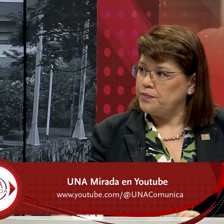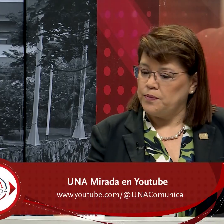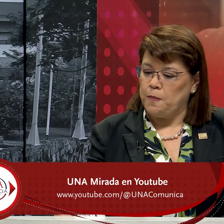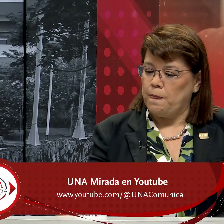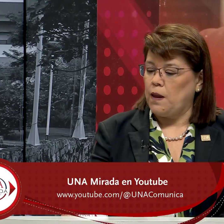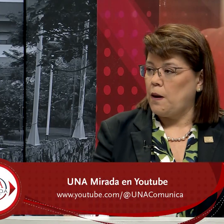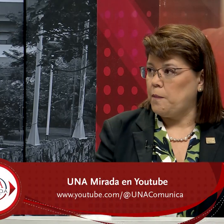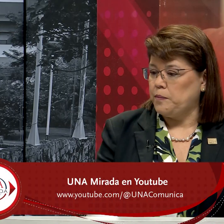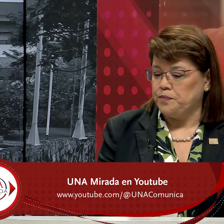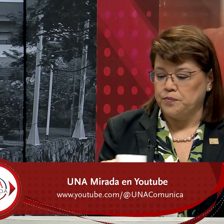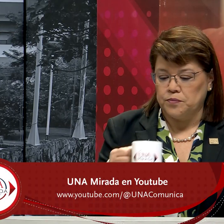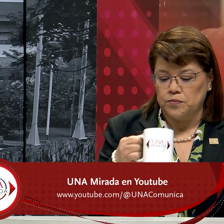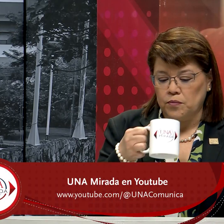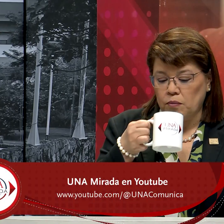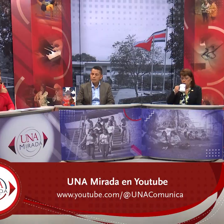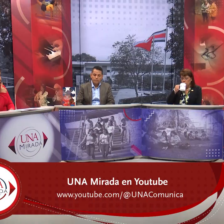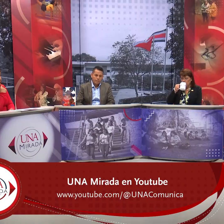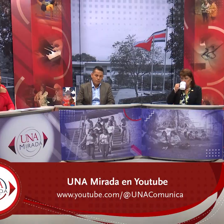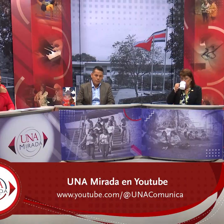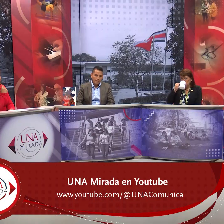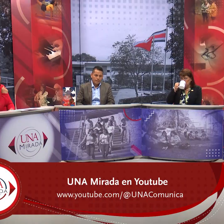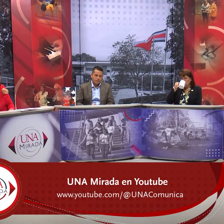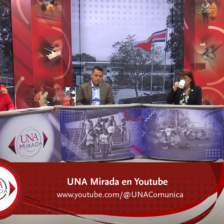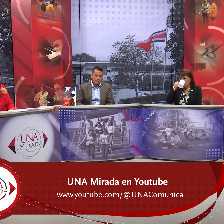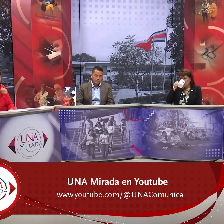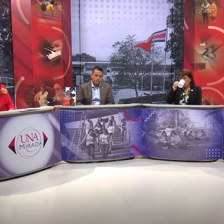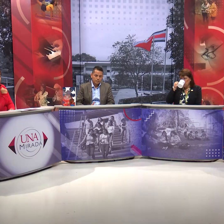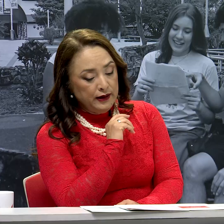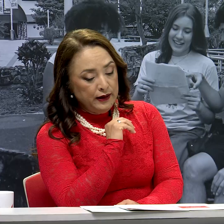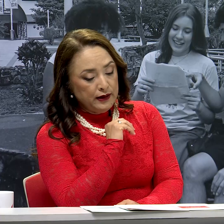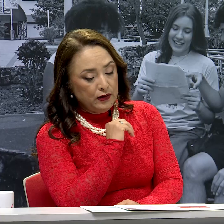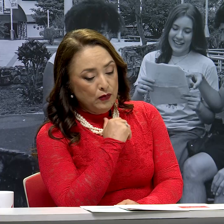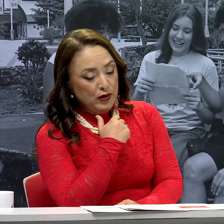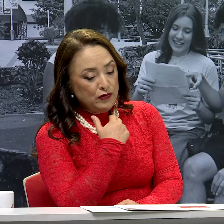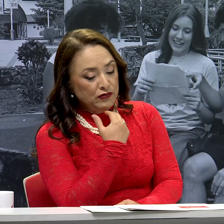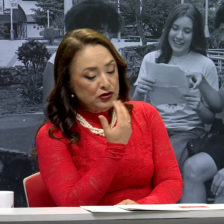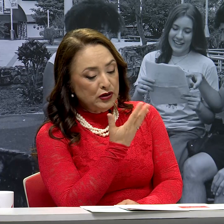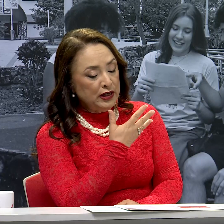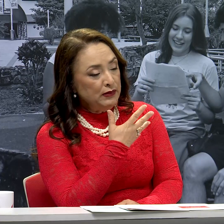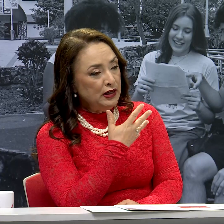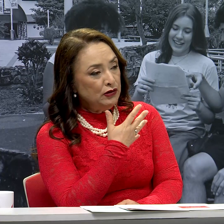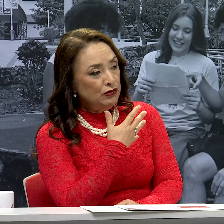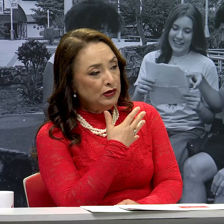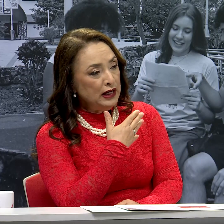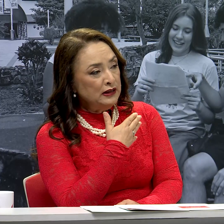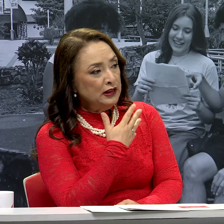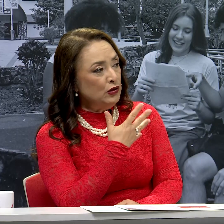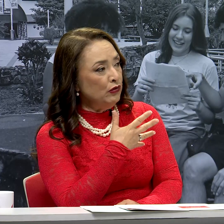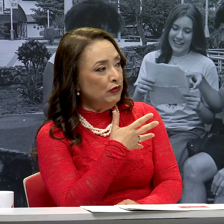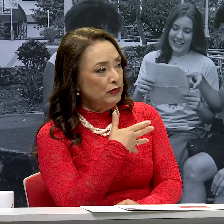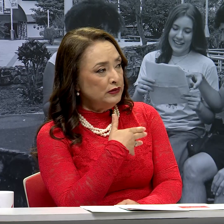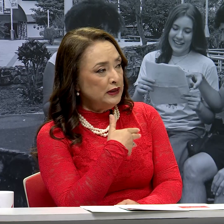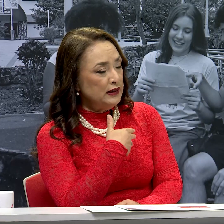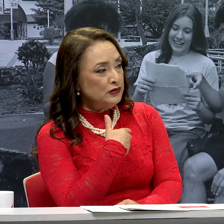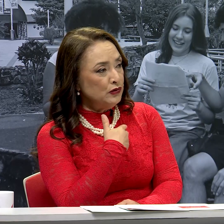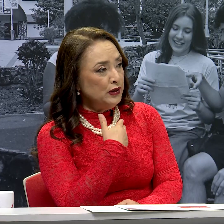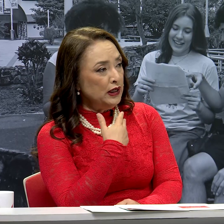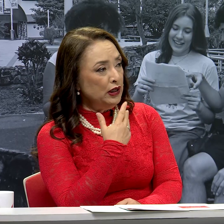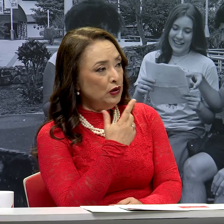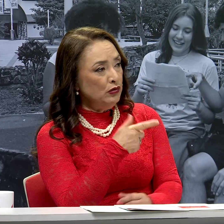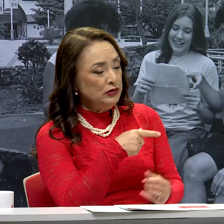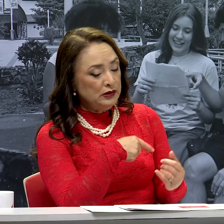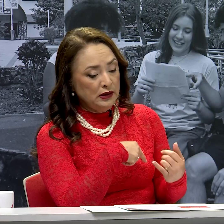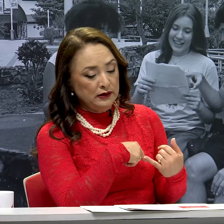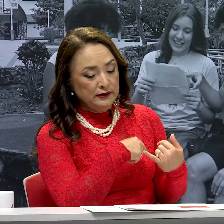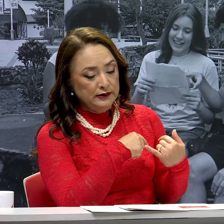mí me llama la atención, Adrián, esto que usted mencionó, creo que en el primer bloque, como hay un resurgimiento del antitodo, o sea, estoy